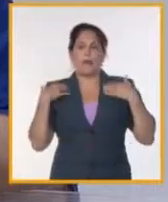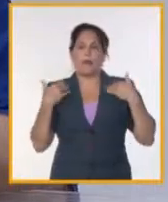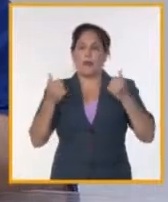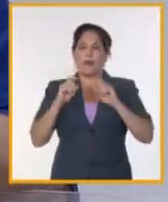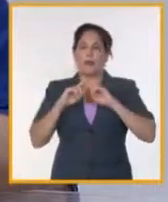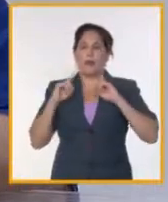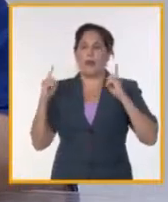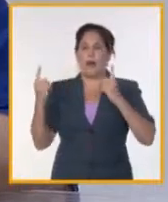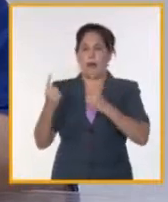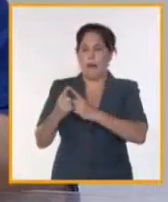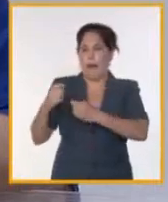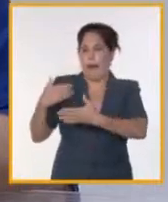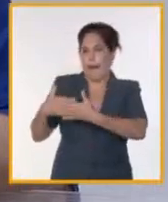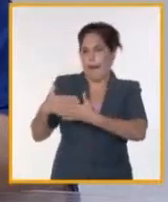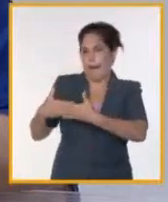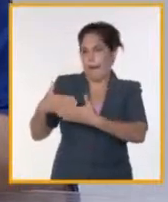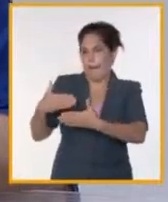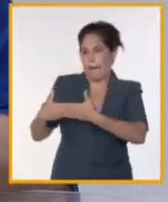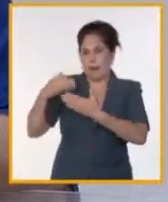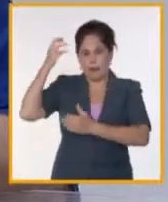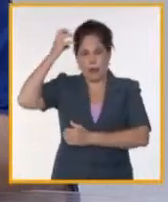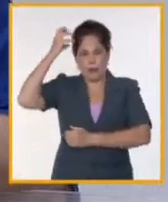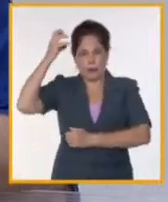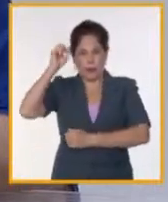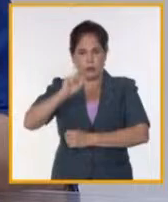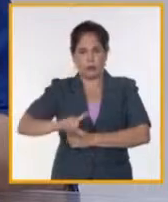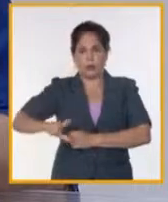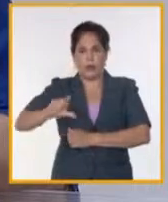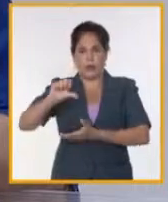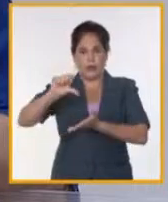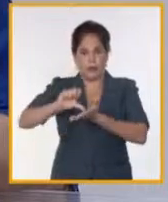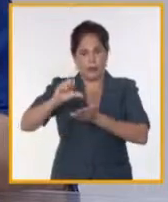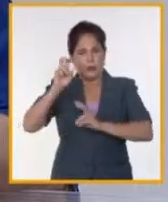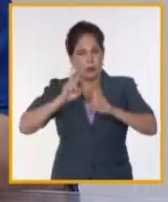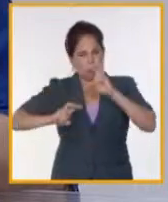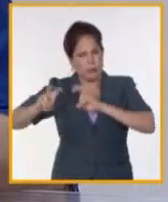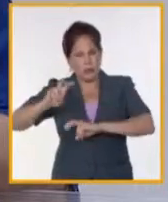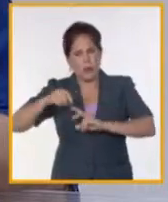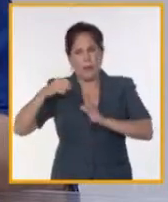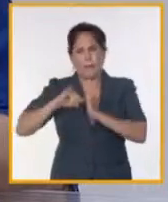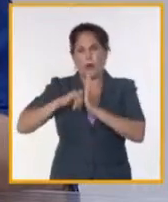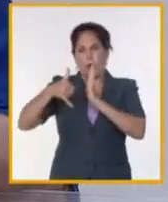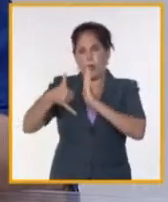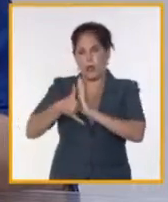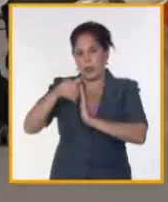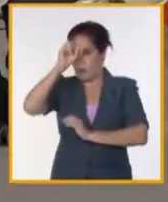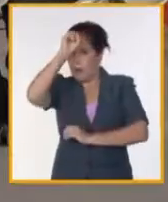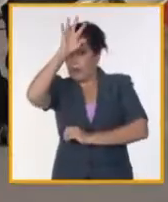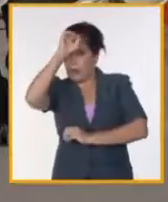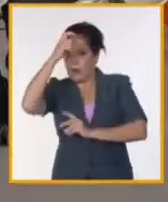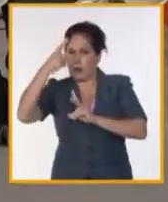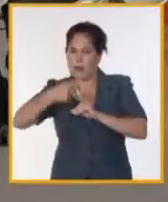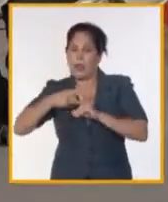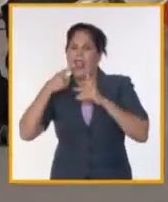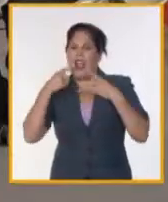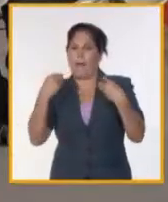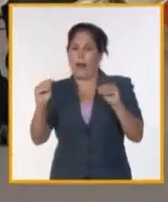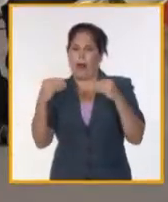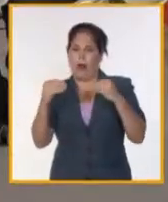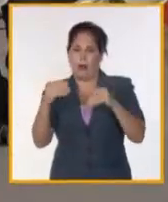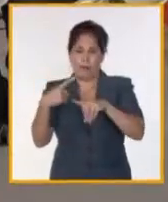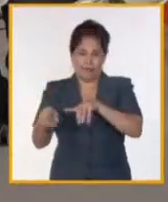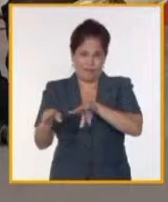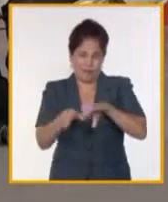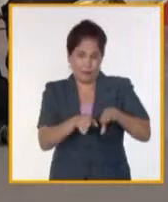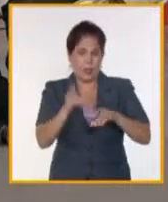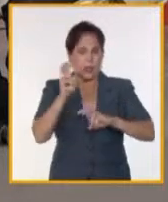general de la empresa estatal socialista Centro de Investigaciones y Proyectos para la Industria Minero-Metalúrgica. Centro de investigación